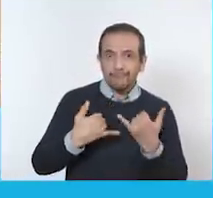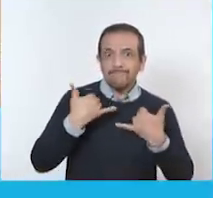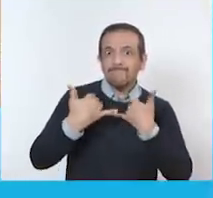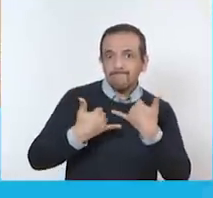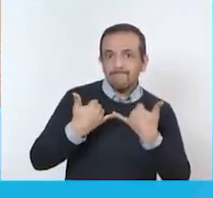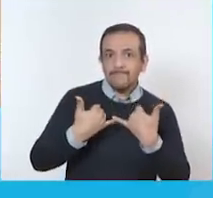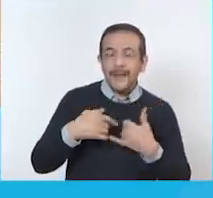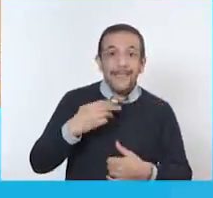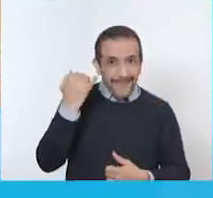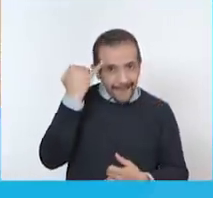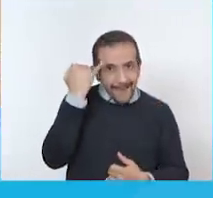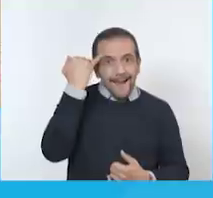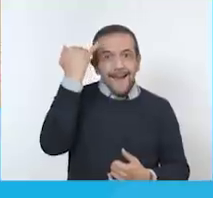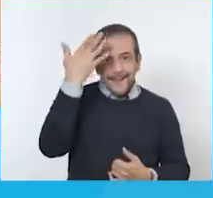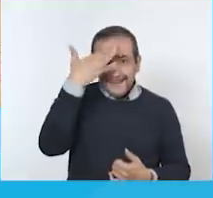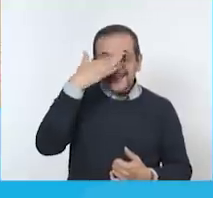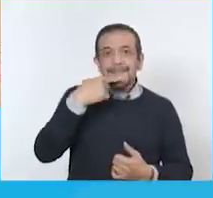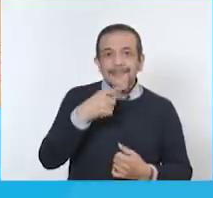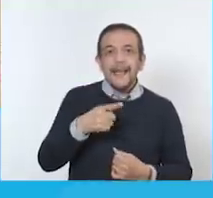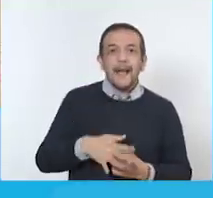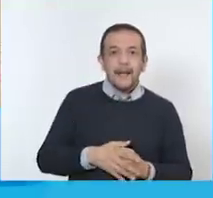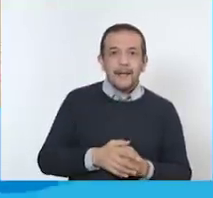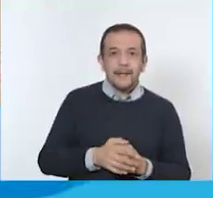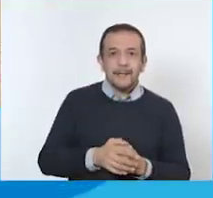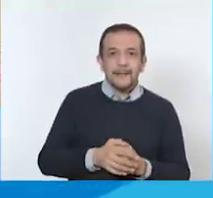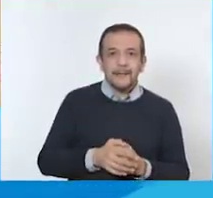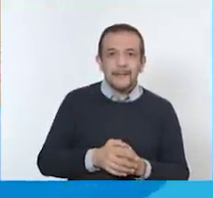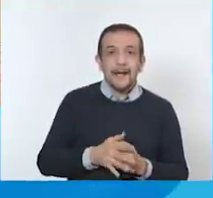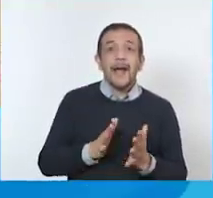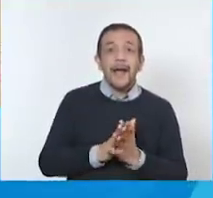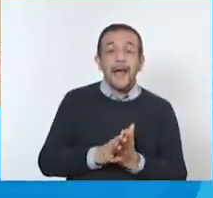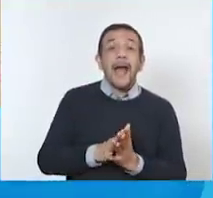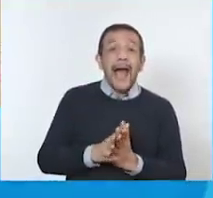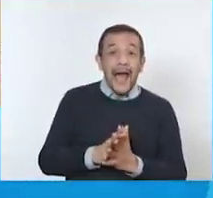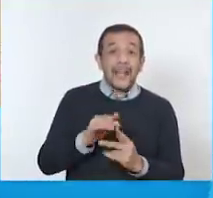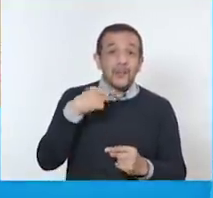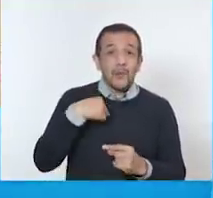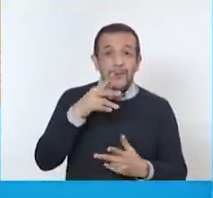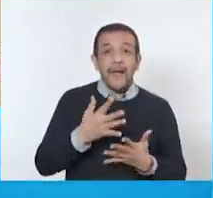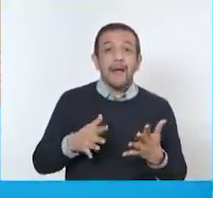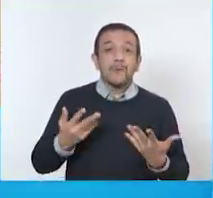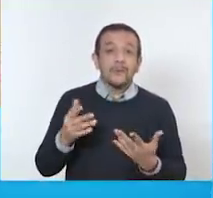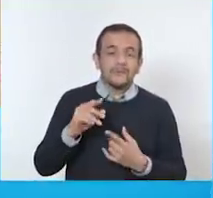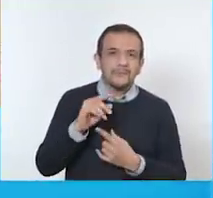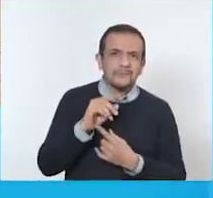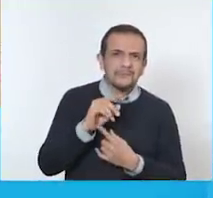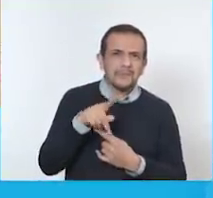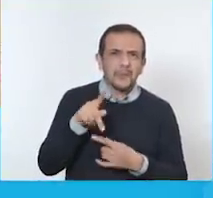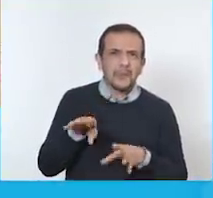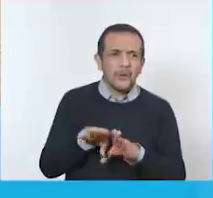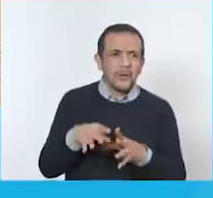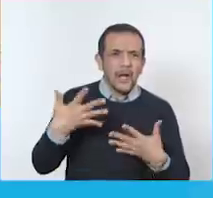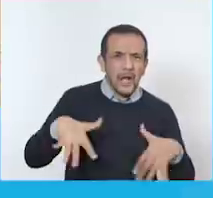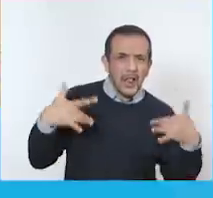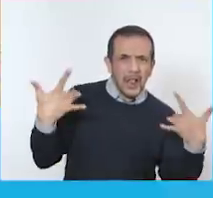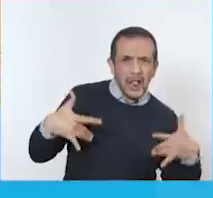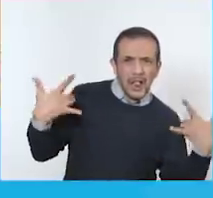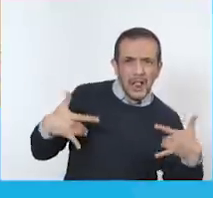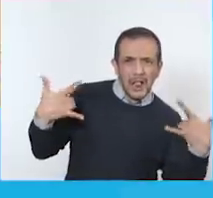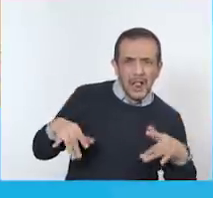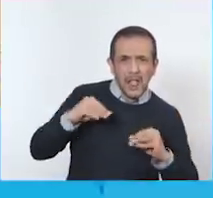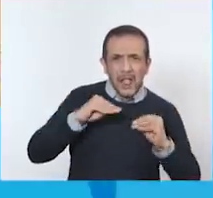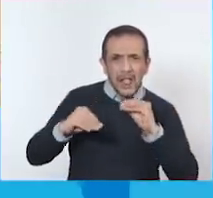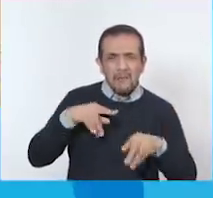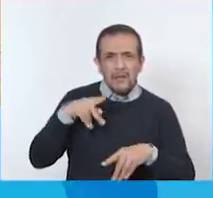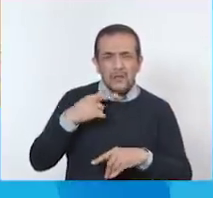a... ¡ya sé! ¡Voy a jugar a las batallas de rap! ¡Sí! ¡Ay, pero con quién voy a batallar